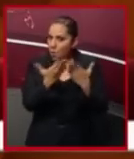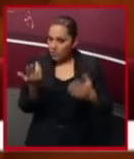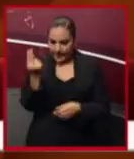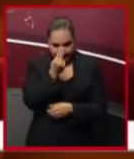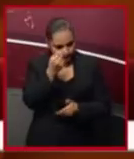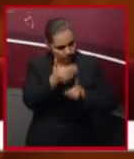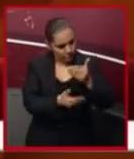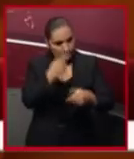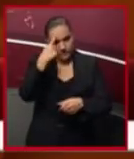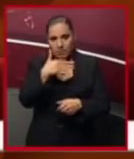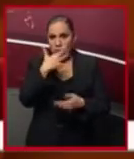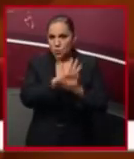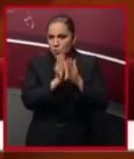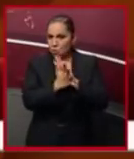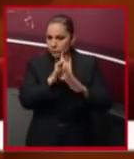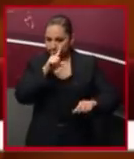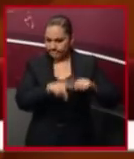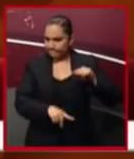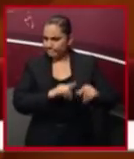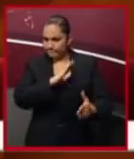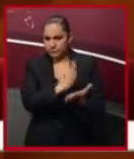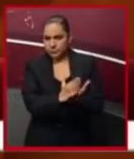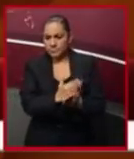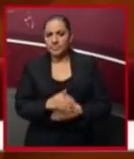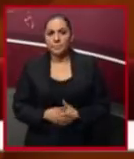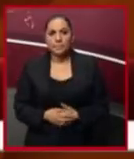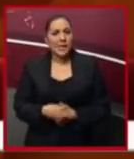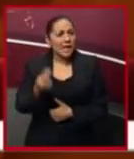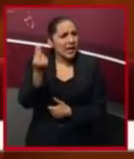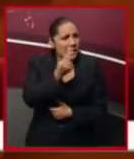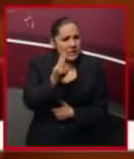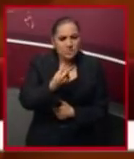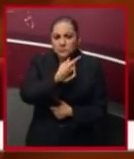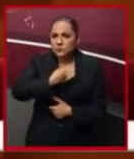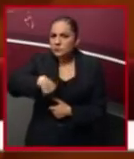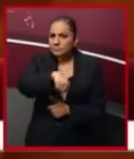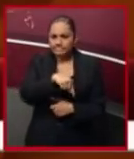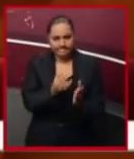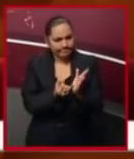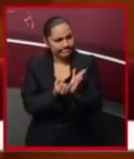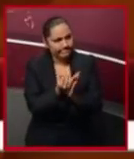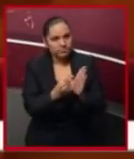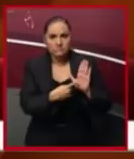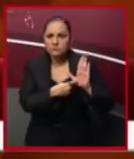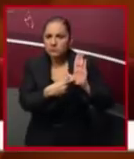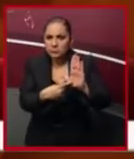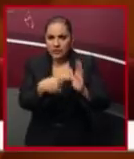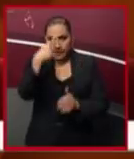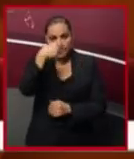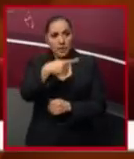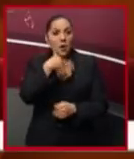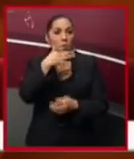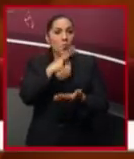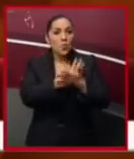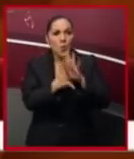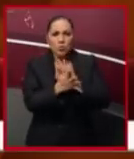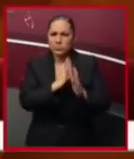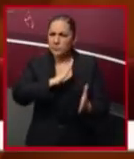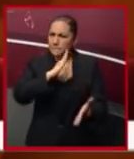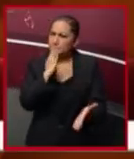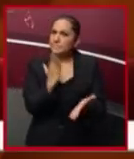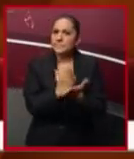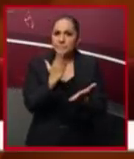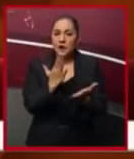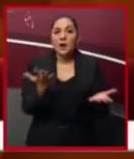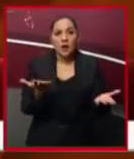Enviemos un mensaje claro de cero tolerancia a la corrupción y cumplamos las demandas que tanto nos dicen